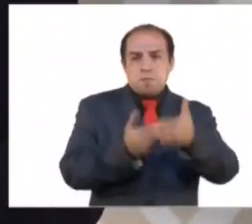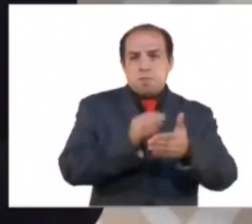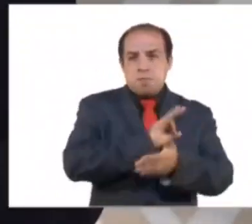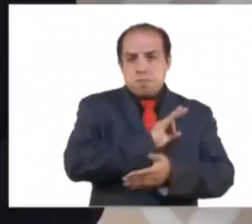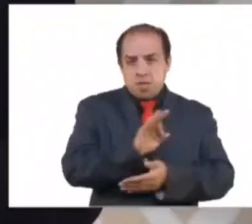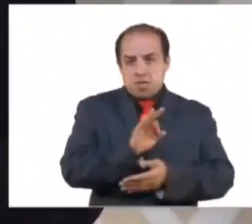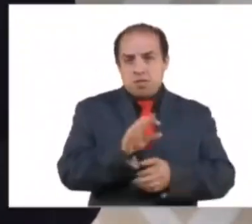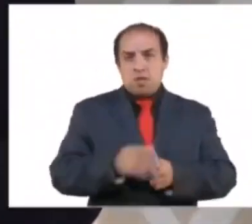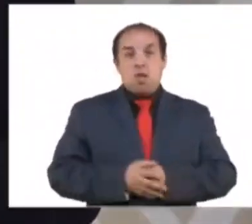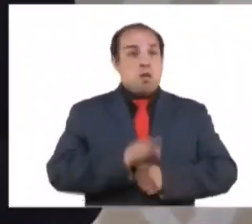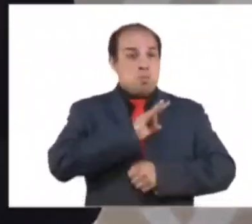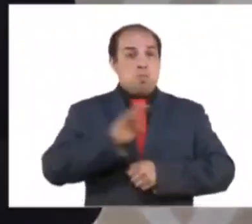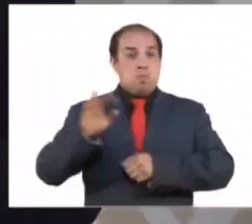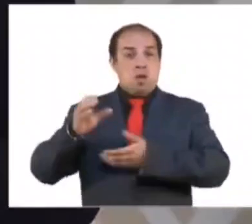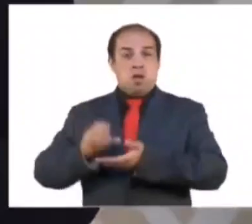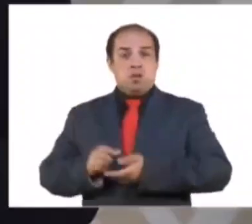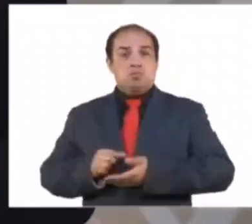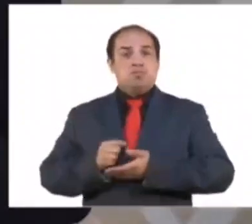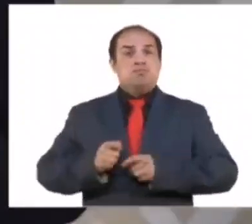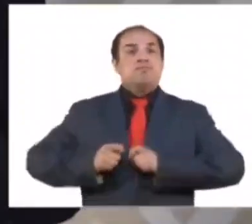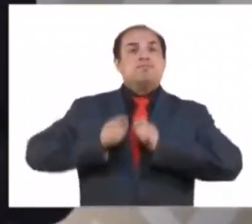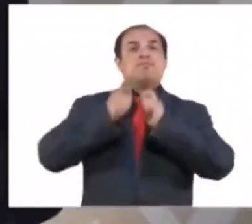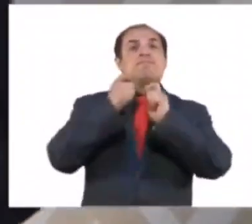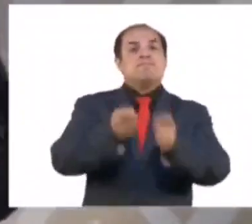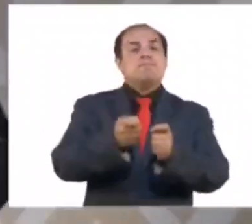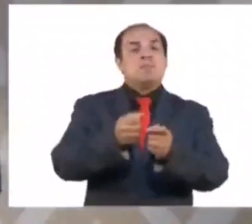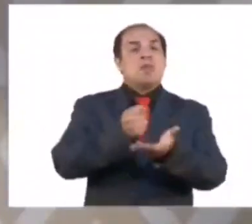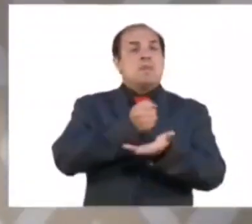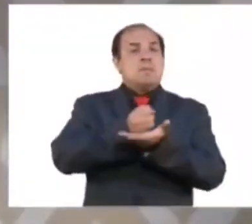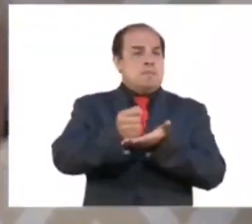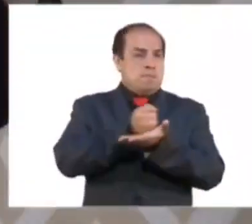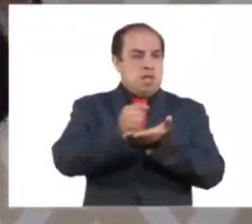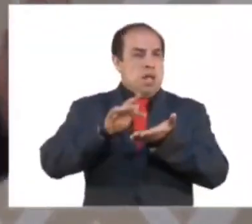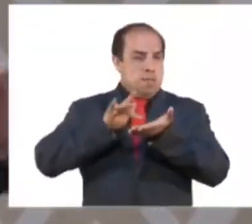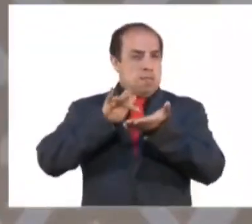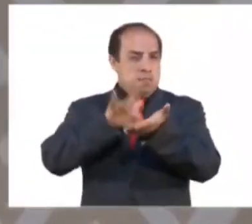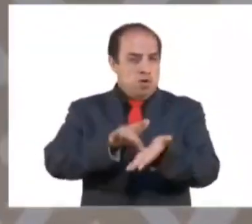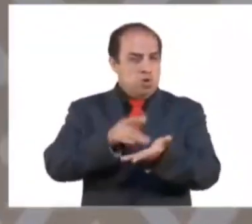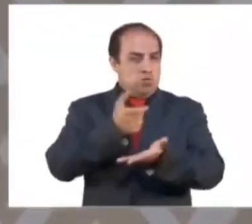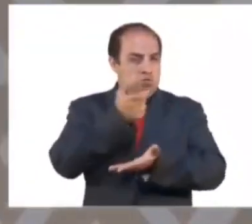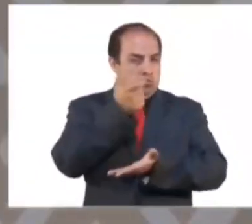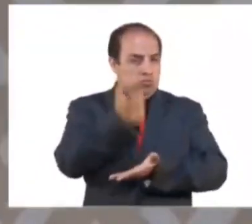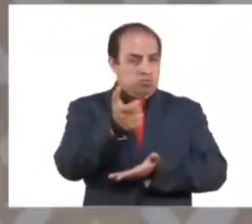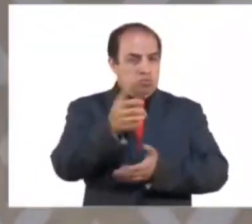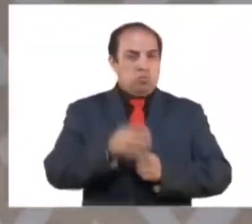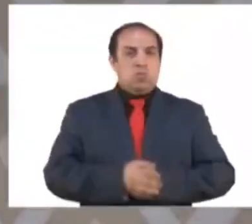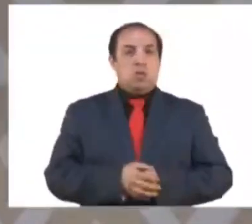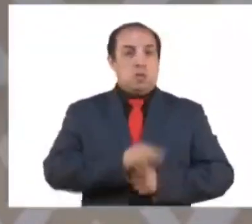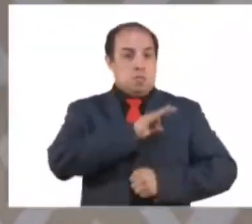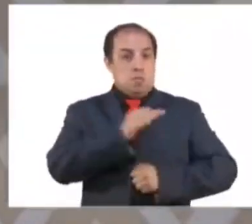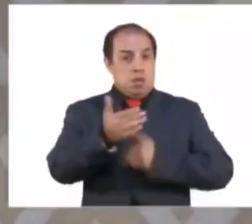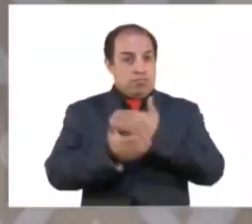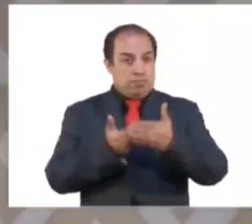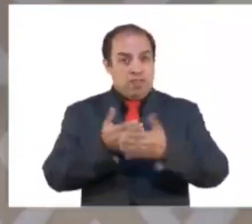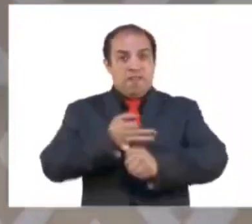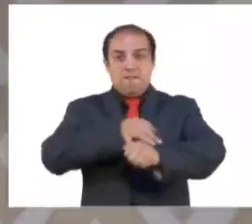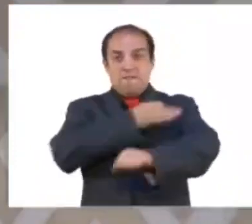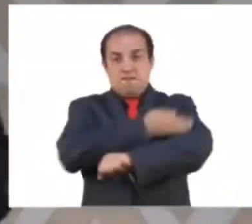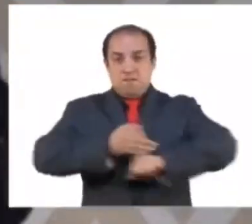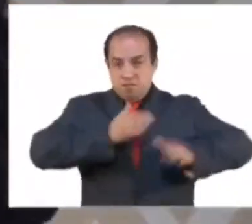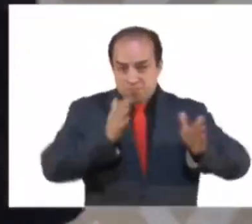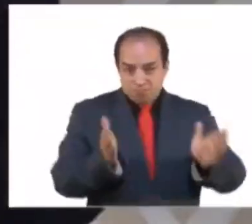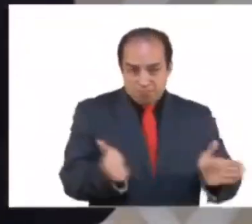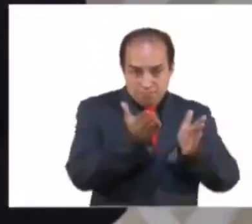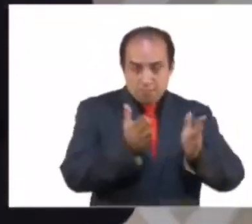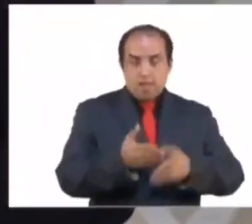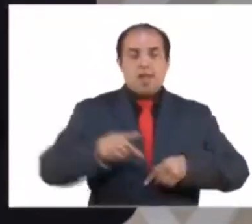crédito para un apoyo y salir adelante constantemente, sacar a nuestra familia? Aquí la doctora nos